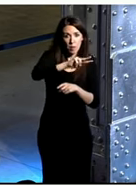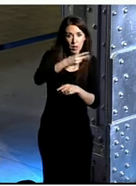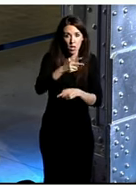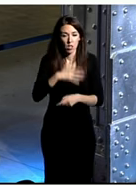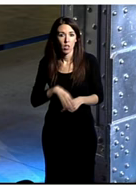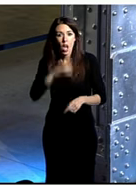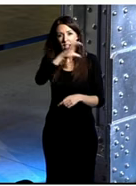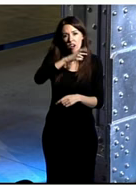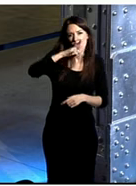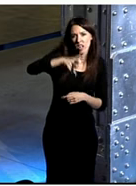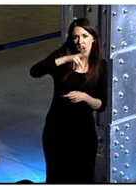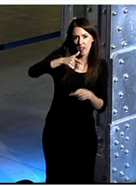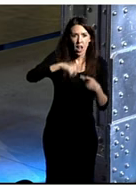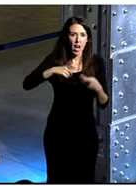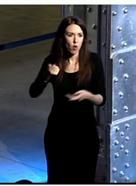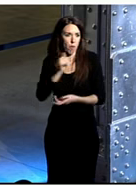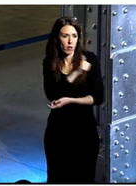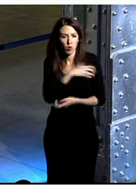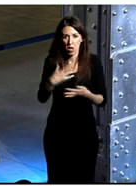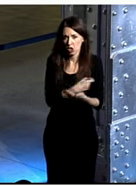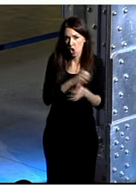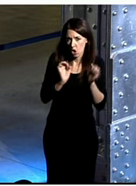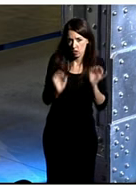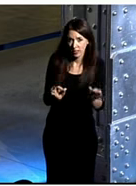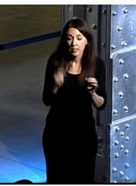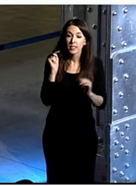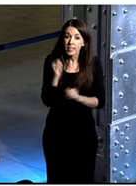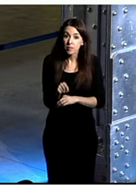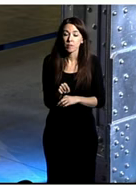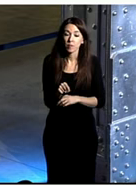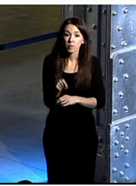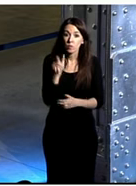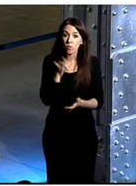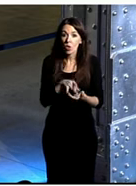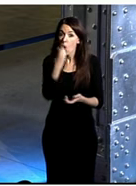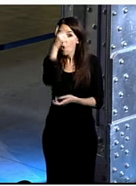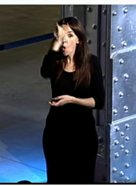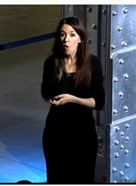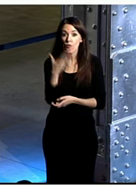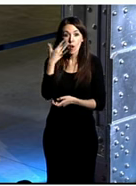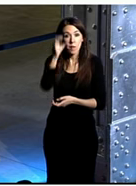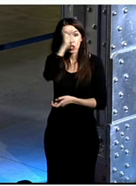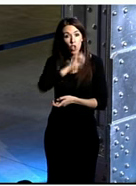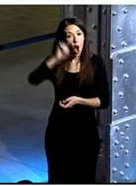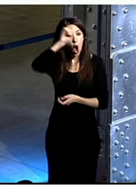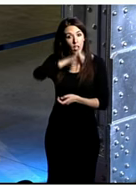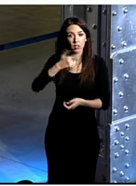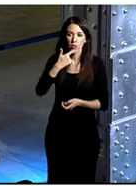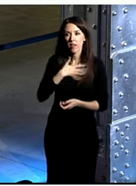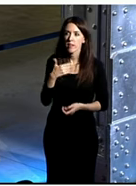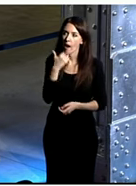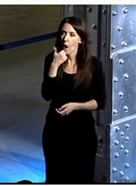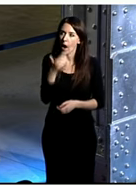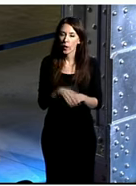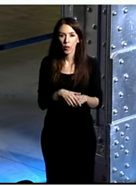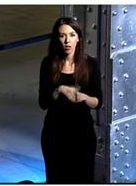Carolina Herrera, toda esta gente que ponen perfumes, ¿no? Todo este mundo. Y cada vez que un famoso de estos que canta, rapero, dice, bueno, quiero hacer algo,